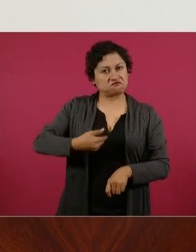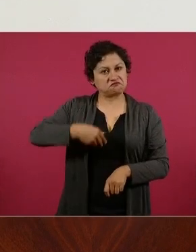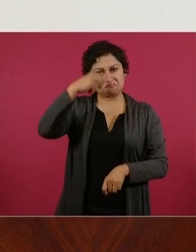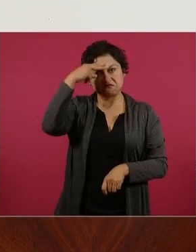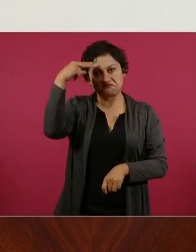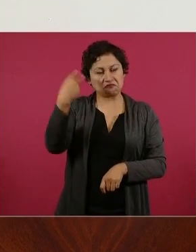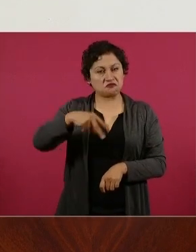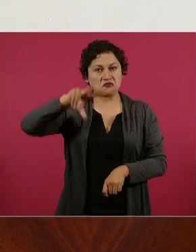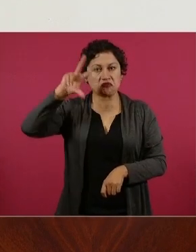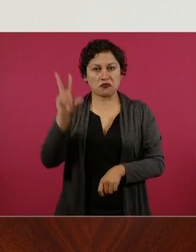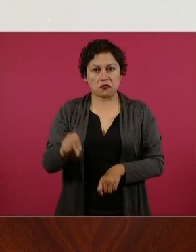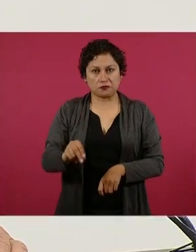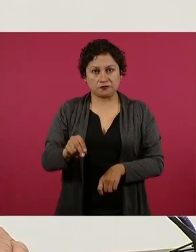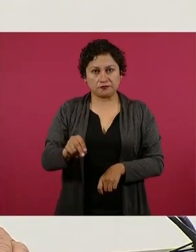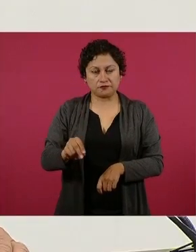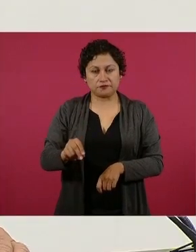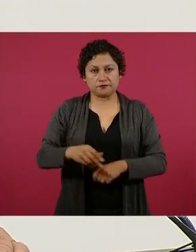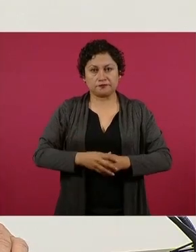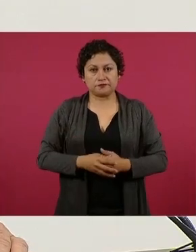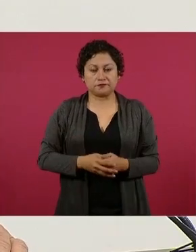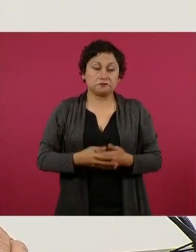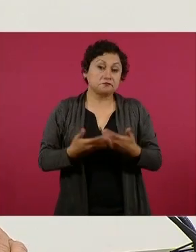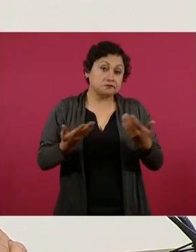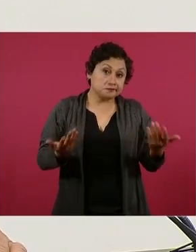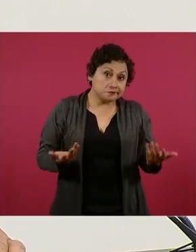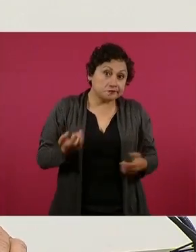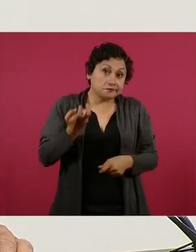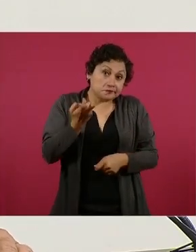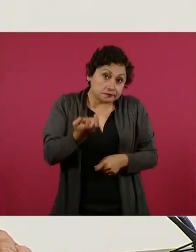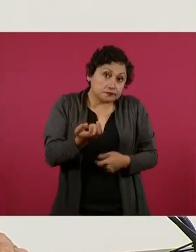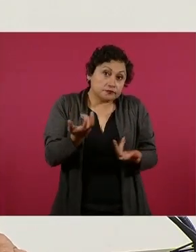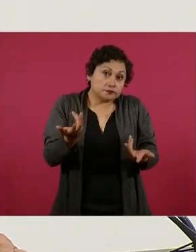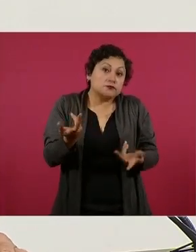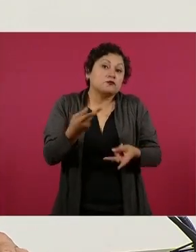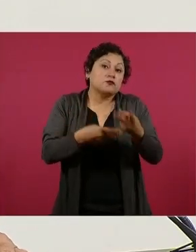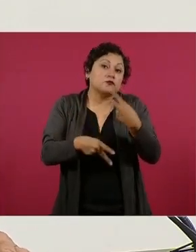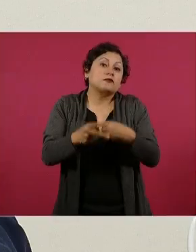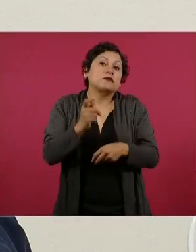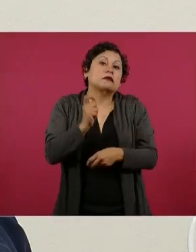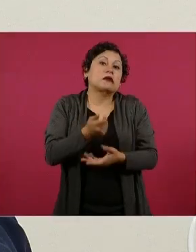Y eso de una u otra forma ayudó.